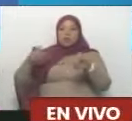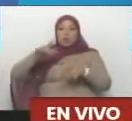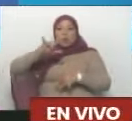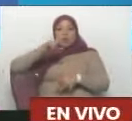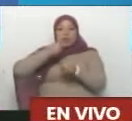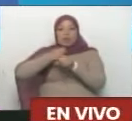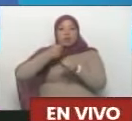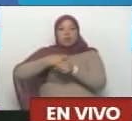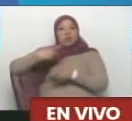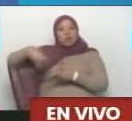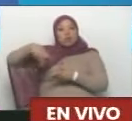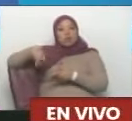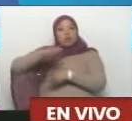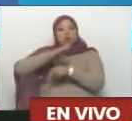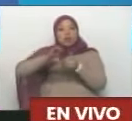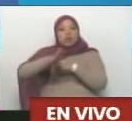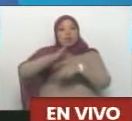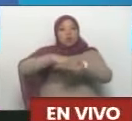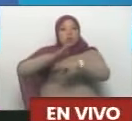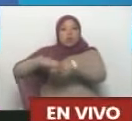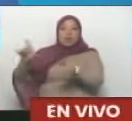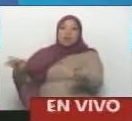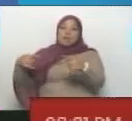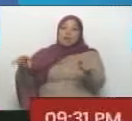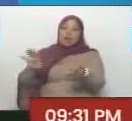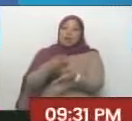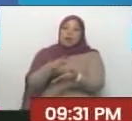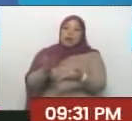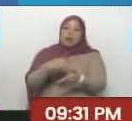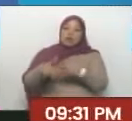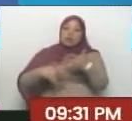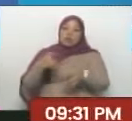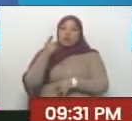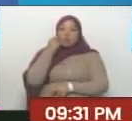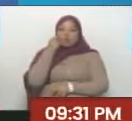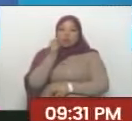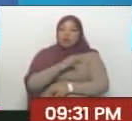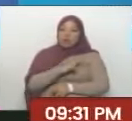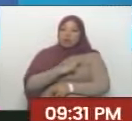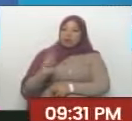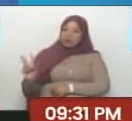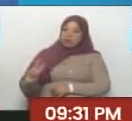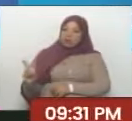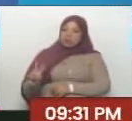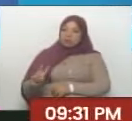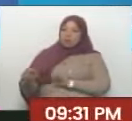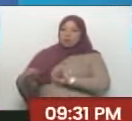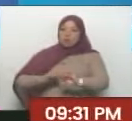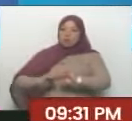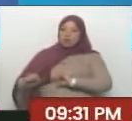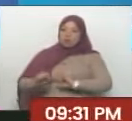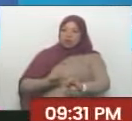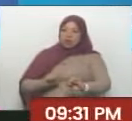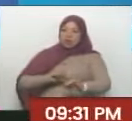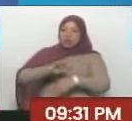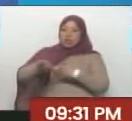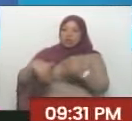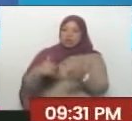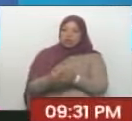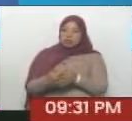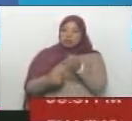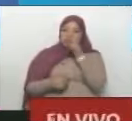redes sociales para la difusión de la música, canto, ritmo y bailes de tradición venezolano. Un movimiento